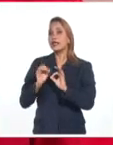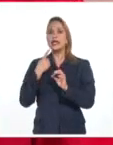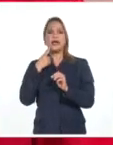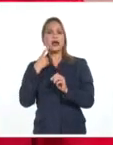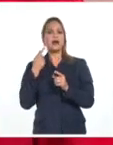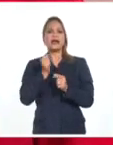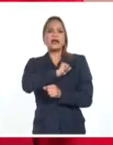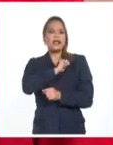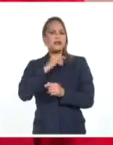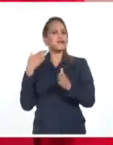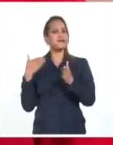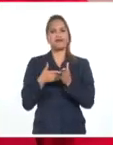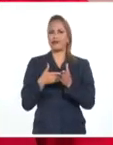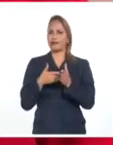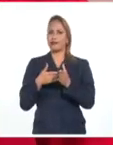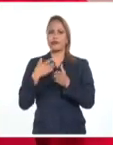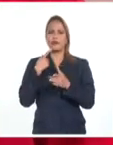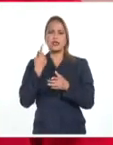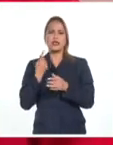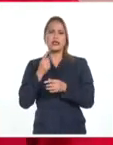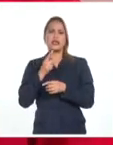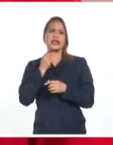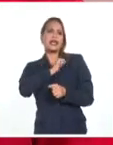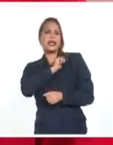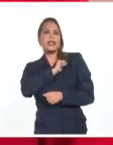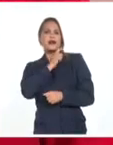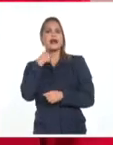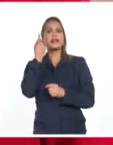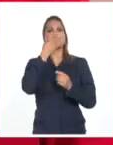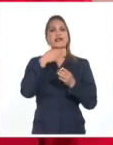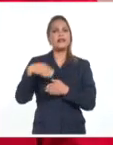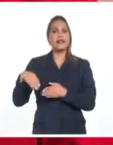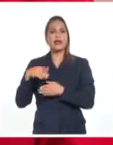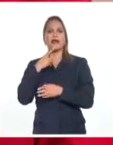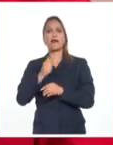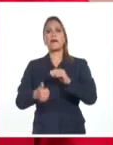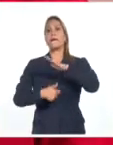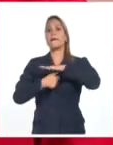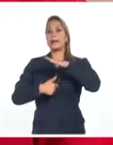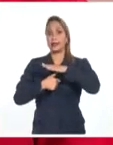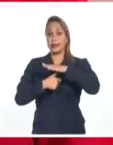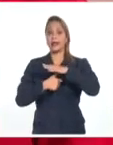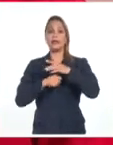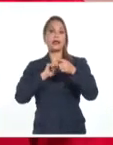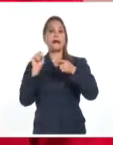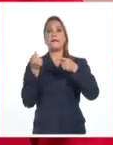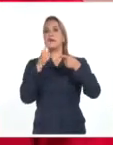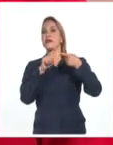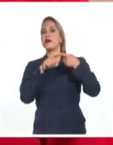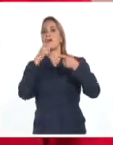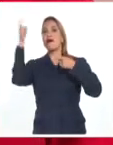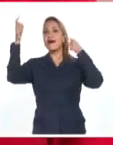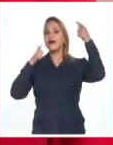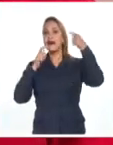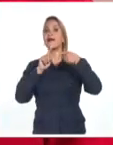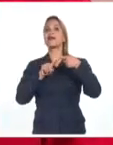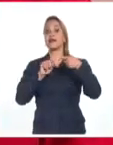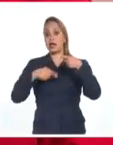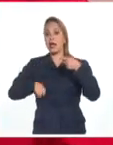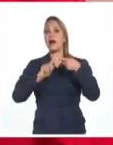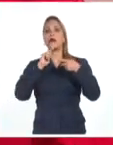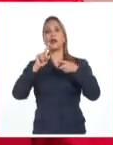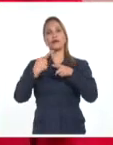tipo, desde intentar asesinar a los presidentes, primero a Chávez y luego ahora a Nicolás